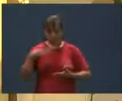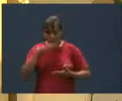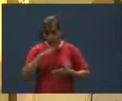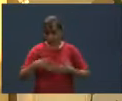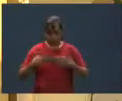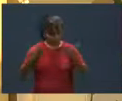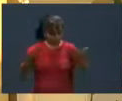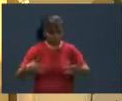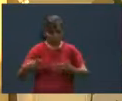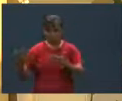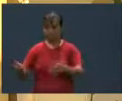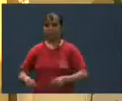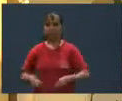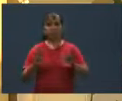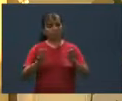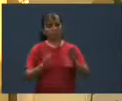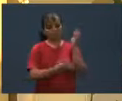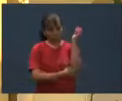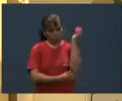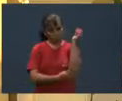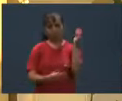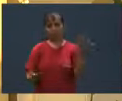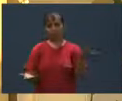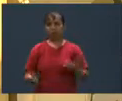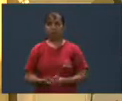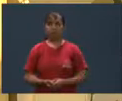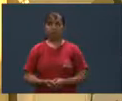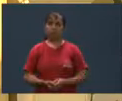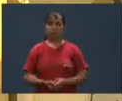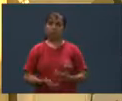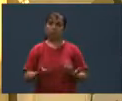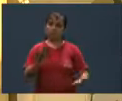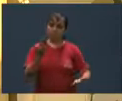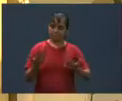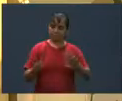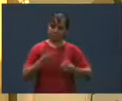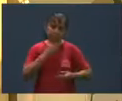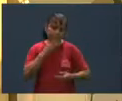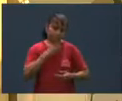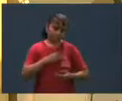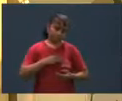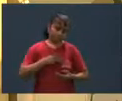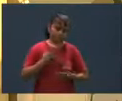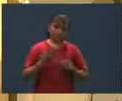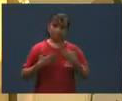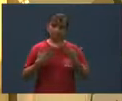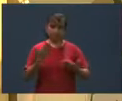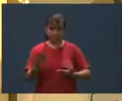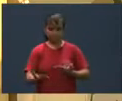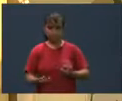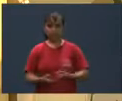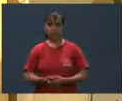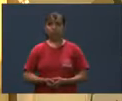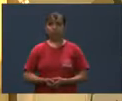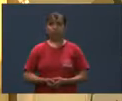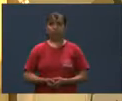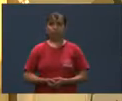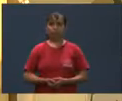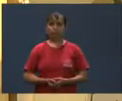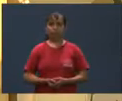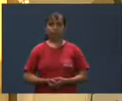a las riquezas. Entonces es más bien la actitud que el hecho de ser pobre o el hecho de ser